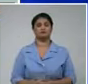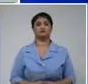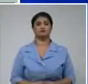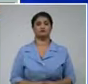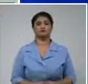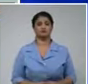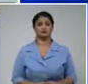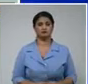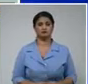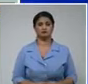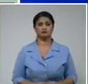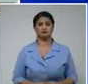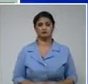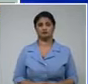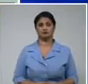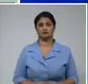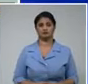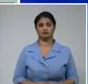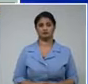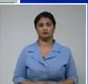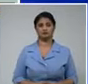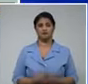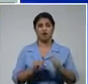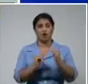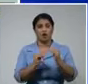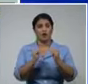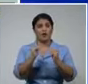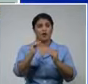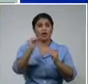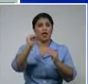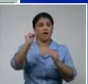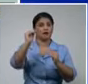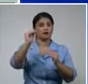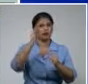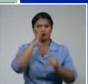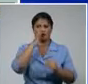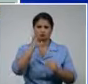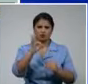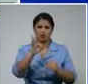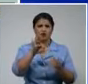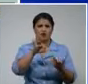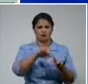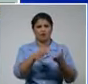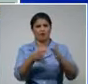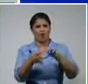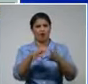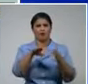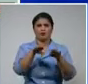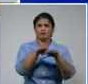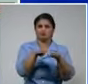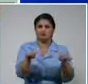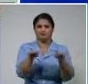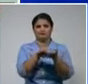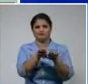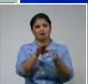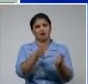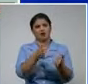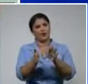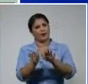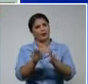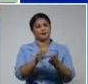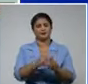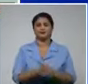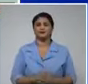se mantiene en una especie de meseta, 106,8 por 100.000 habitantes ayer. La Habana